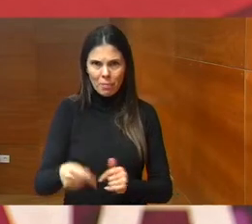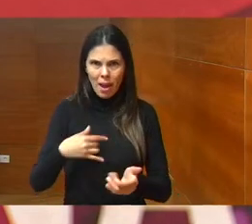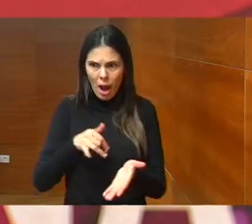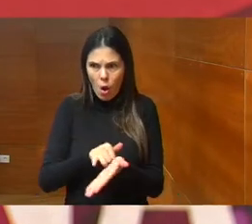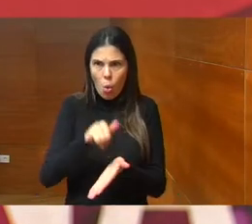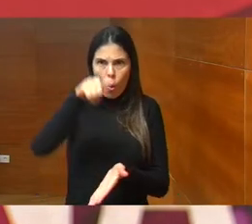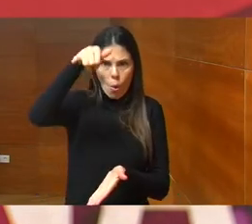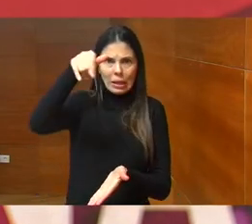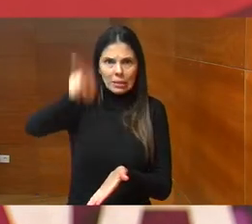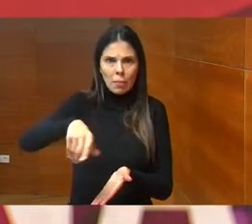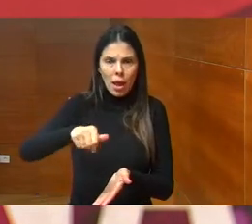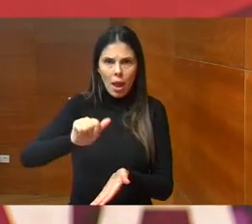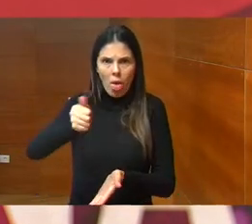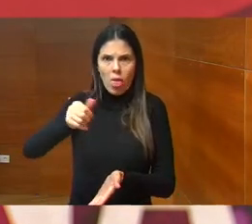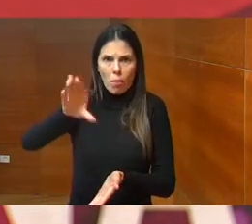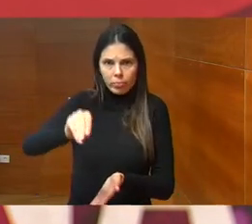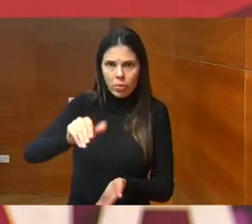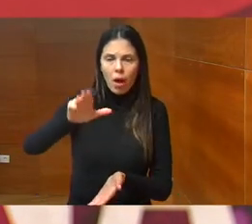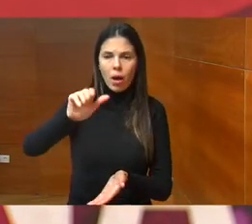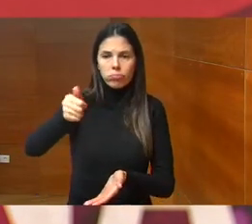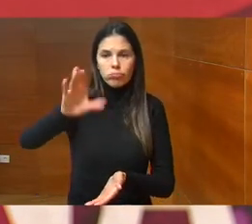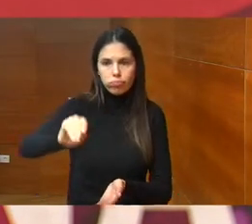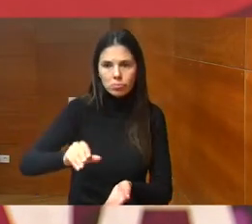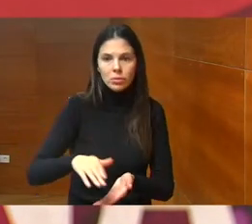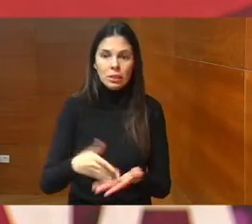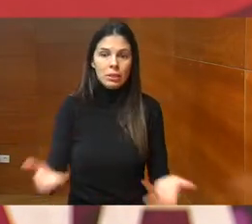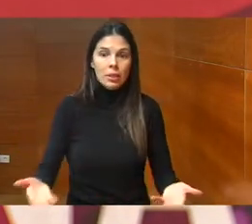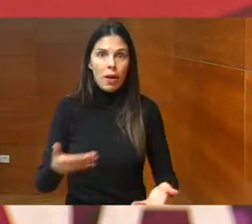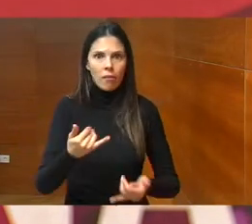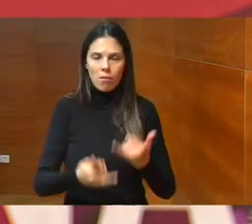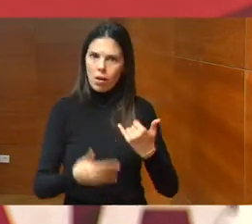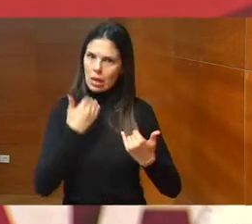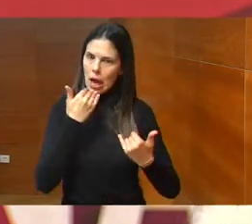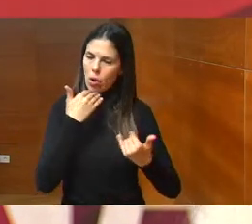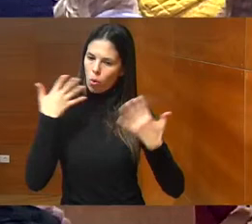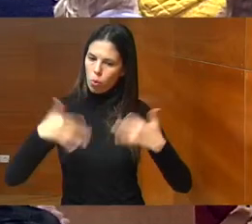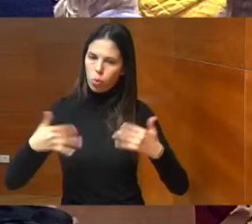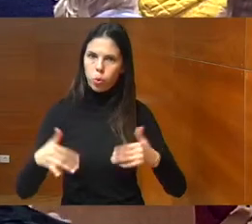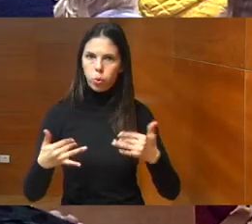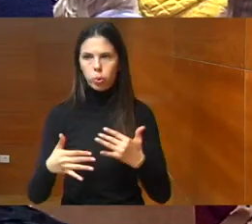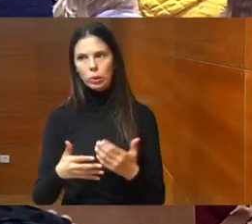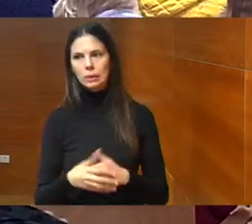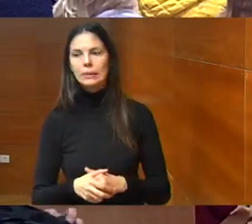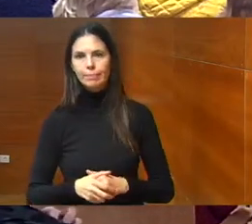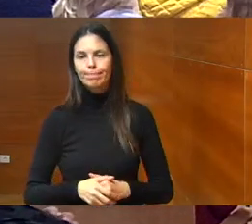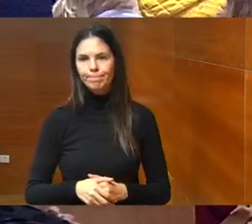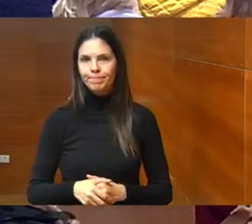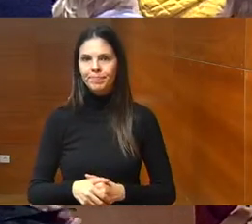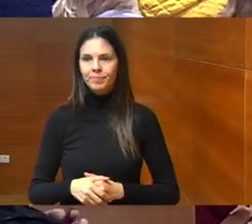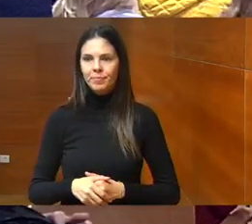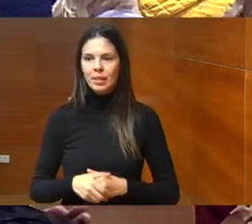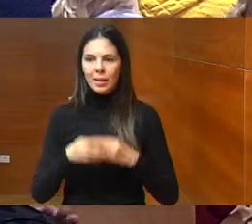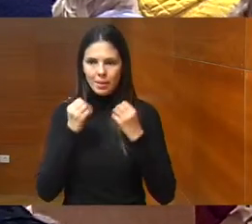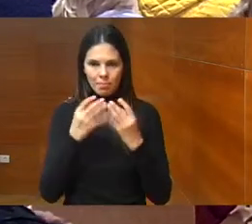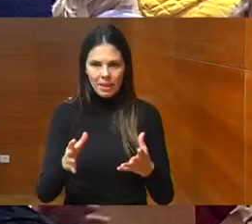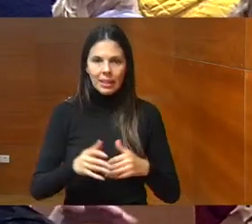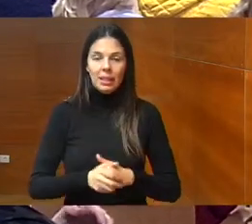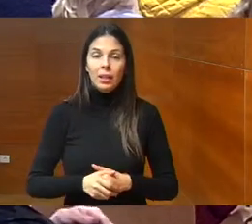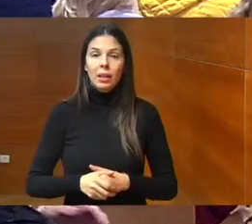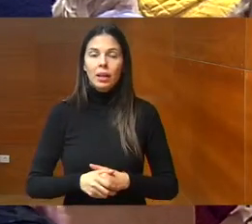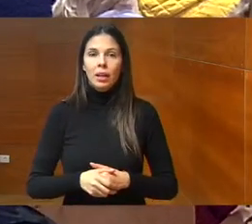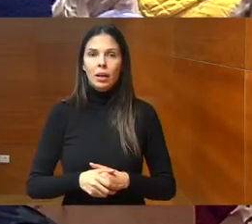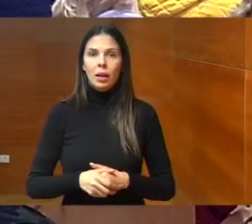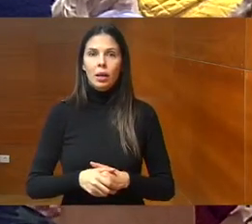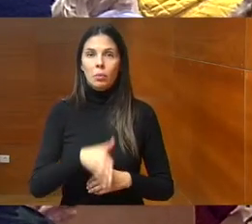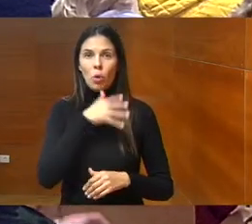que eso debía de poner a causa Pues sí Entonces porque